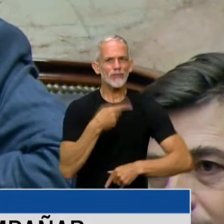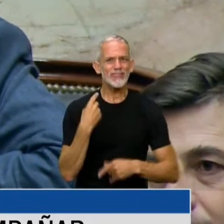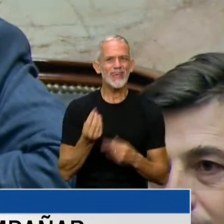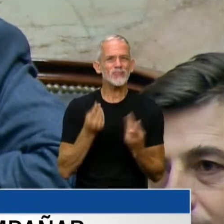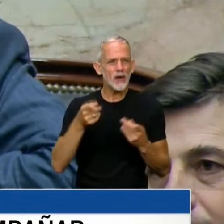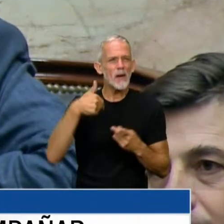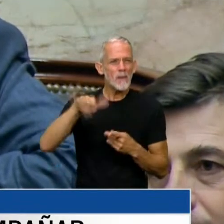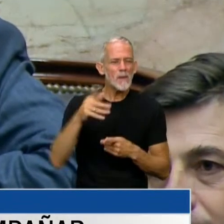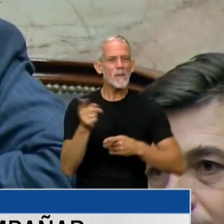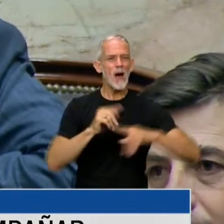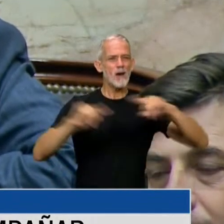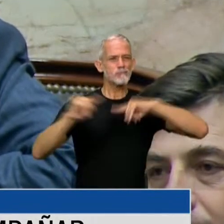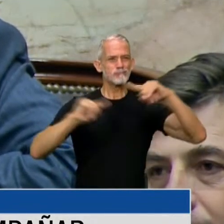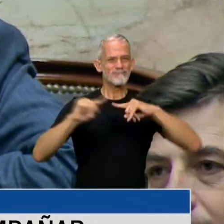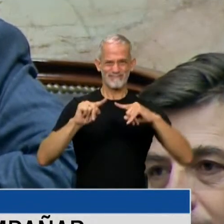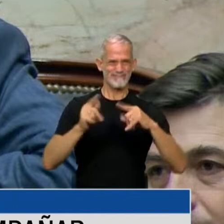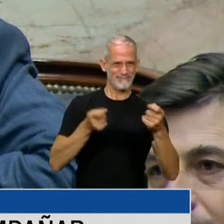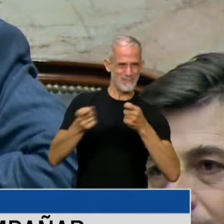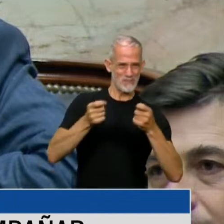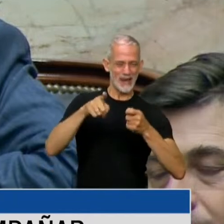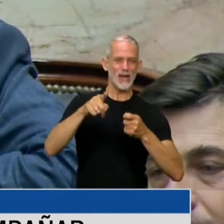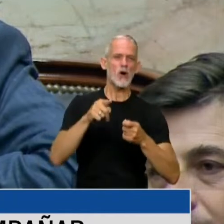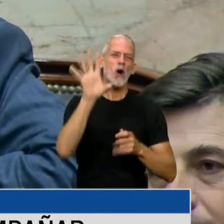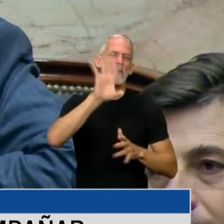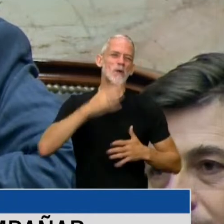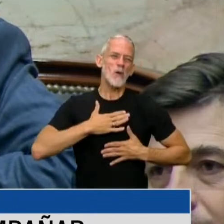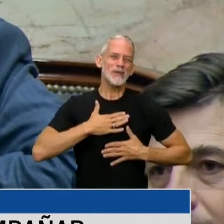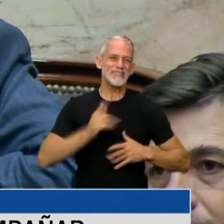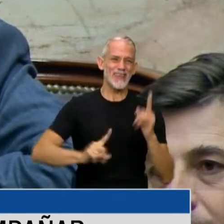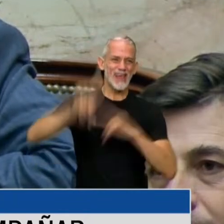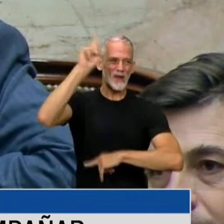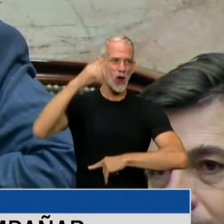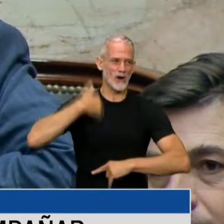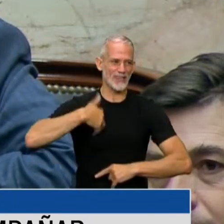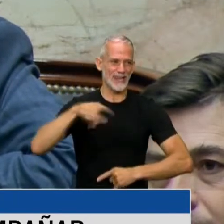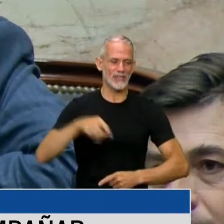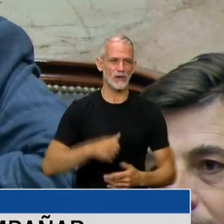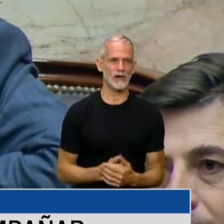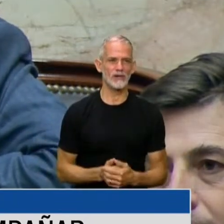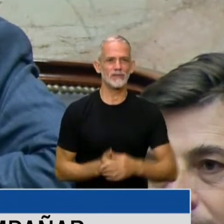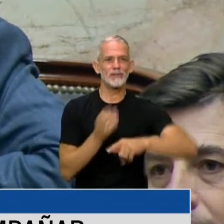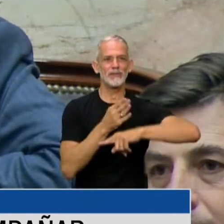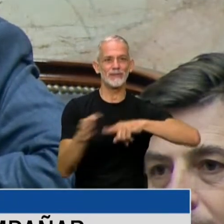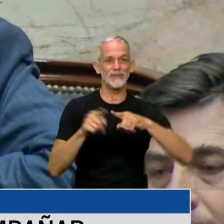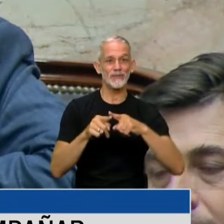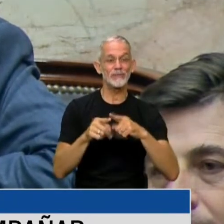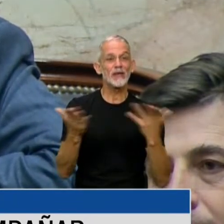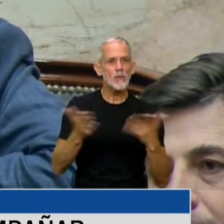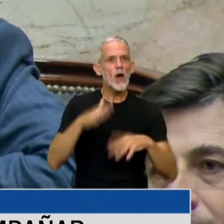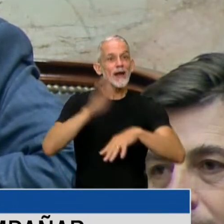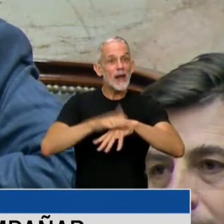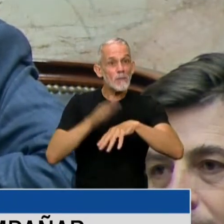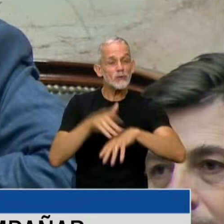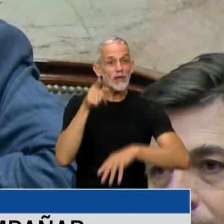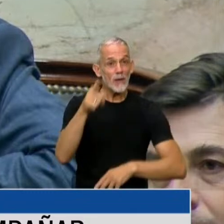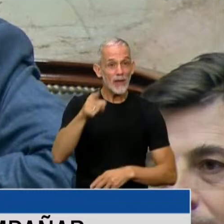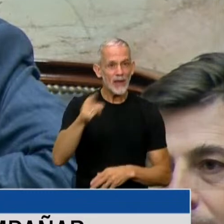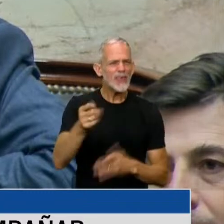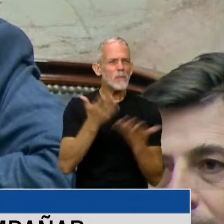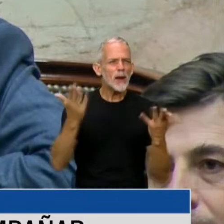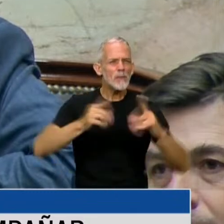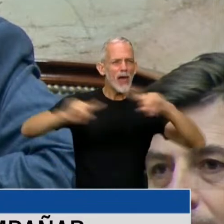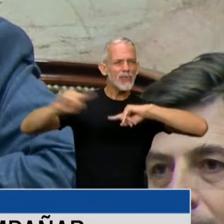que vaya a dirigir los destinos de esta Cámara un provinciano del norte grande y que le va a tocar la gran responsabilidad